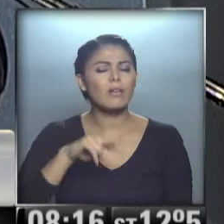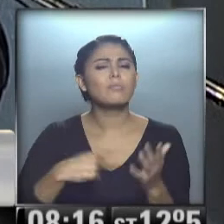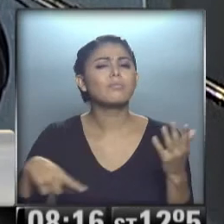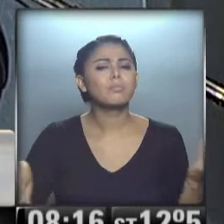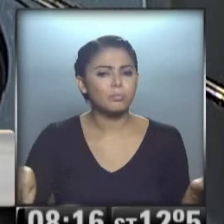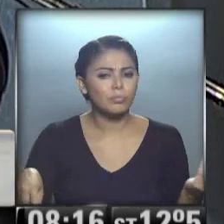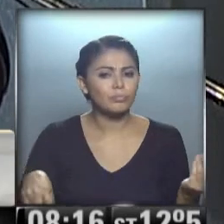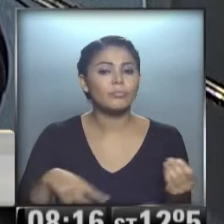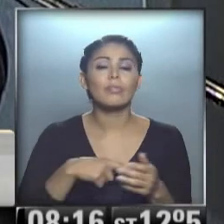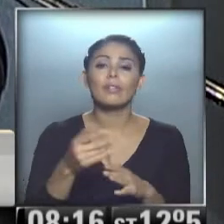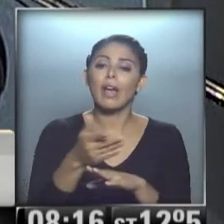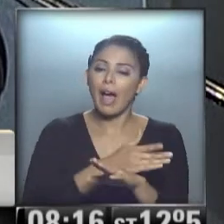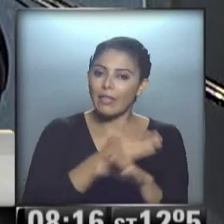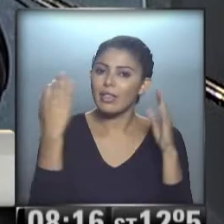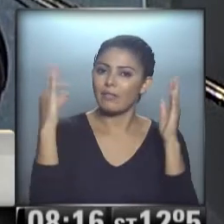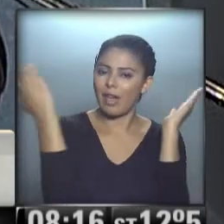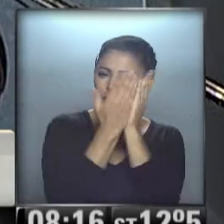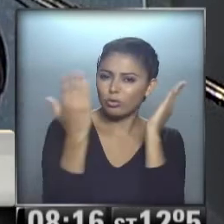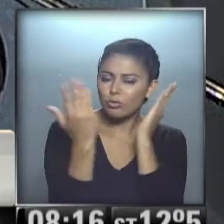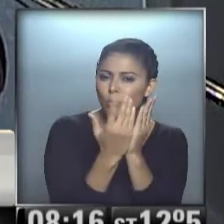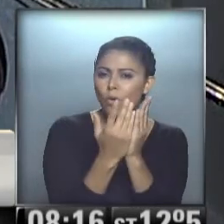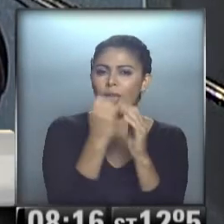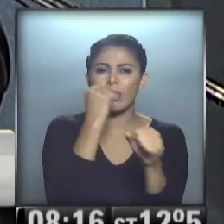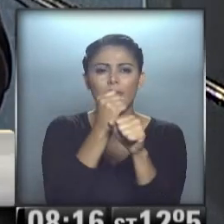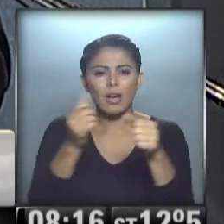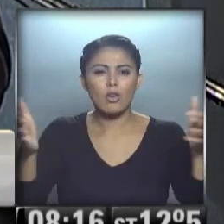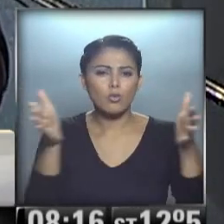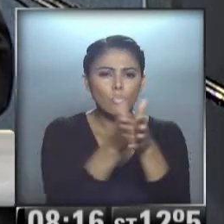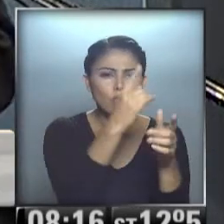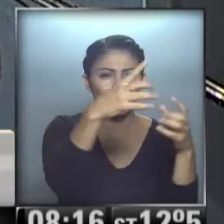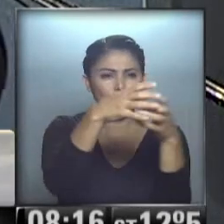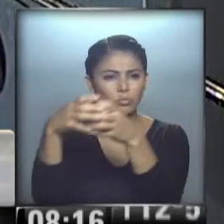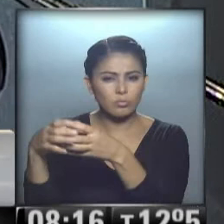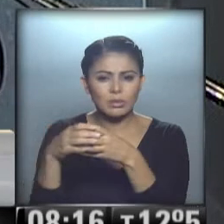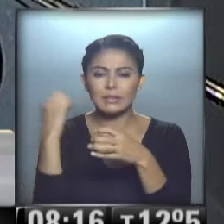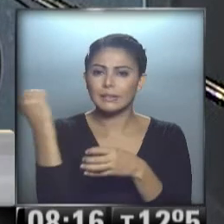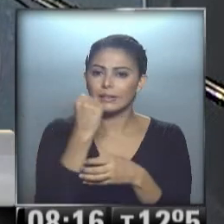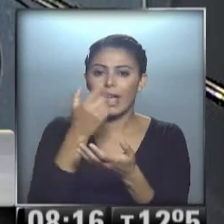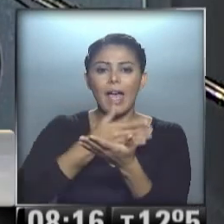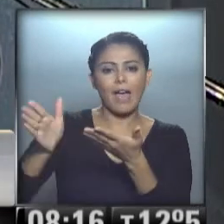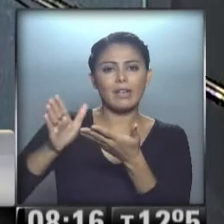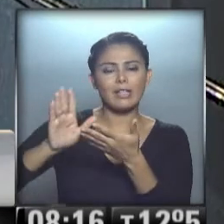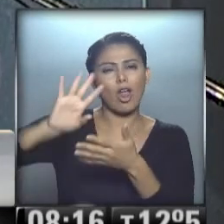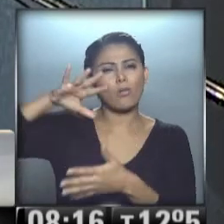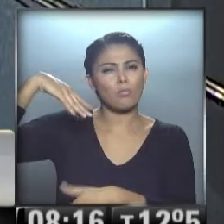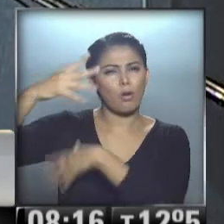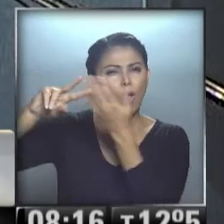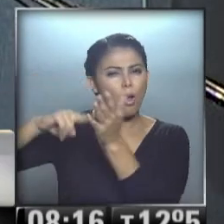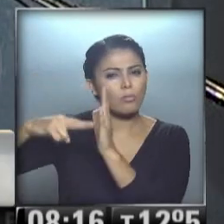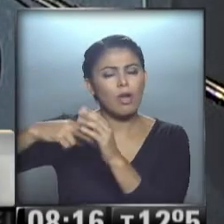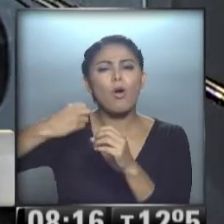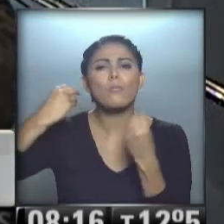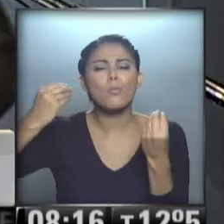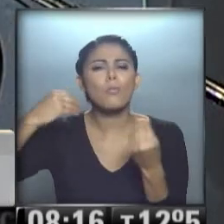Significa una estrategia de inteligencia, de acción conjunta, precisamente para evitar males mayores. ¿Cuáles son los males